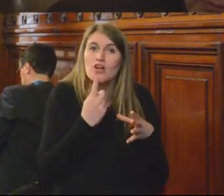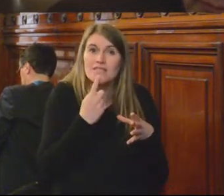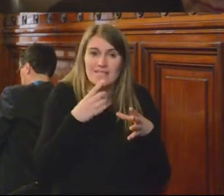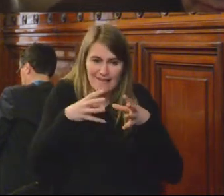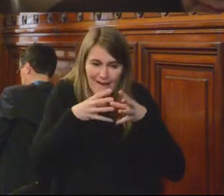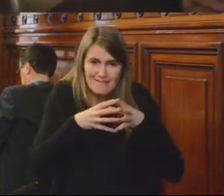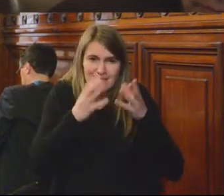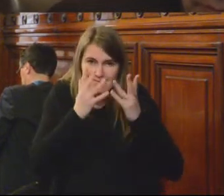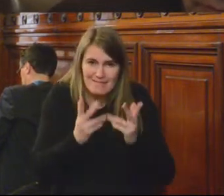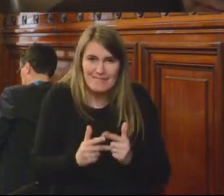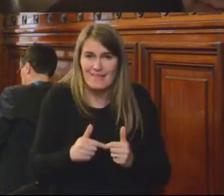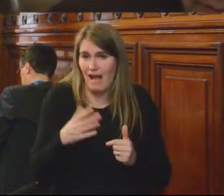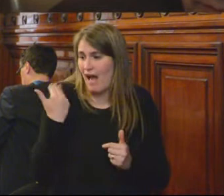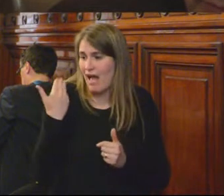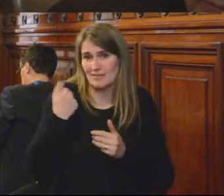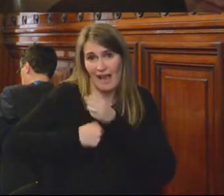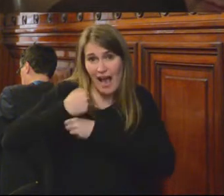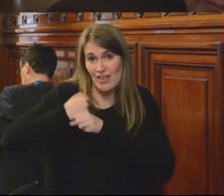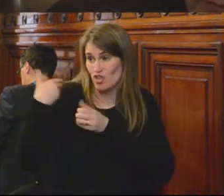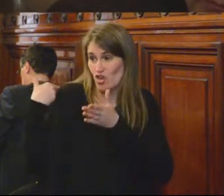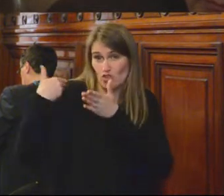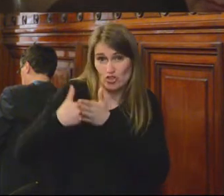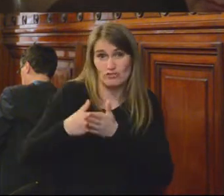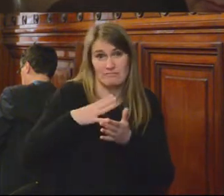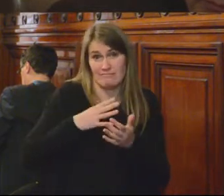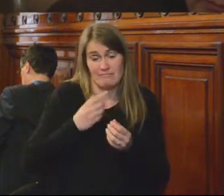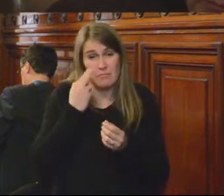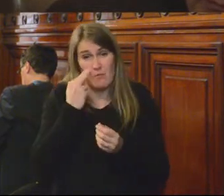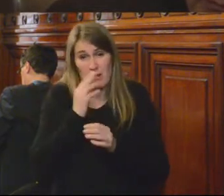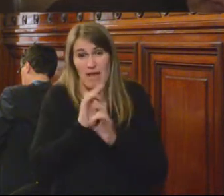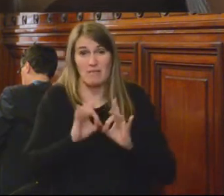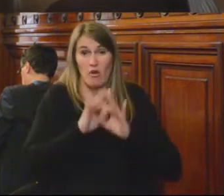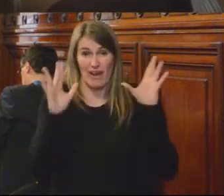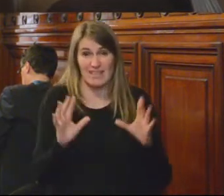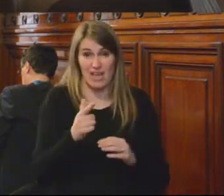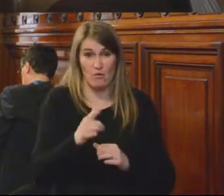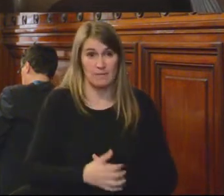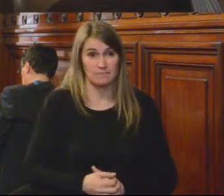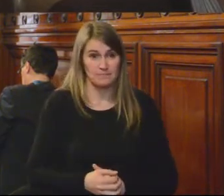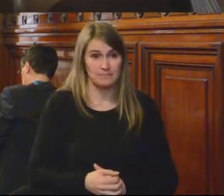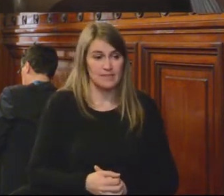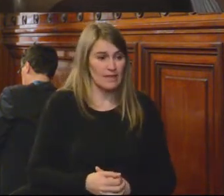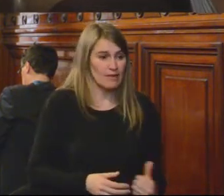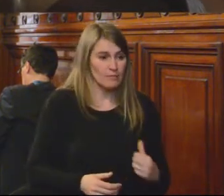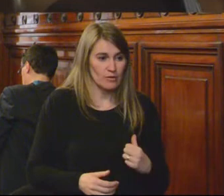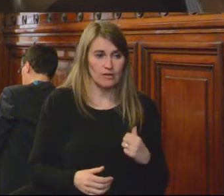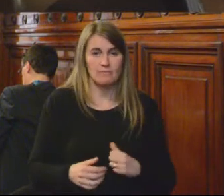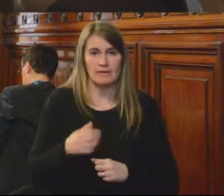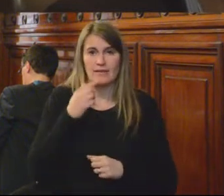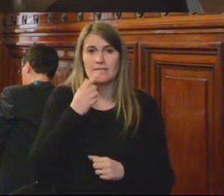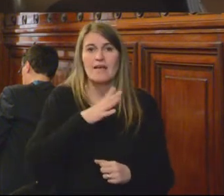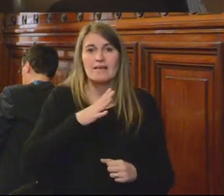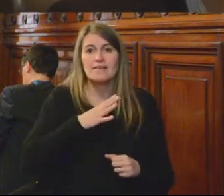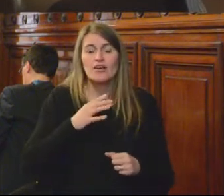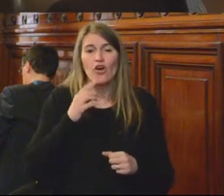las acciones que en los últimos años quebrantaron la institucionalidad democrática. Es imperativo que esta